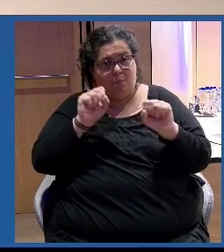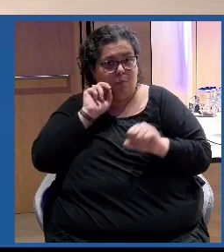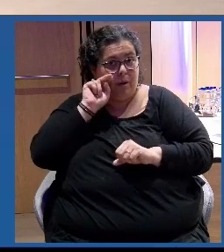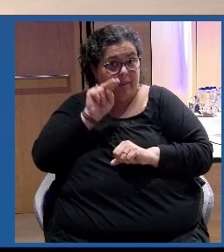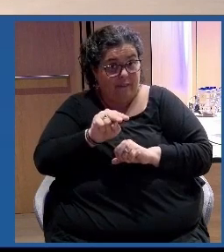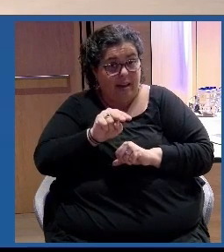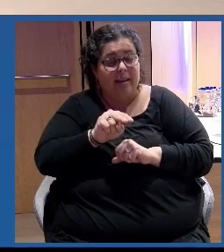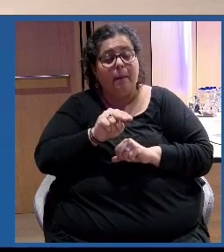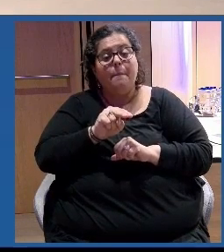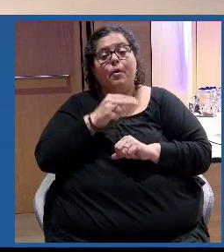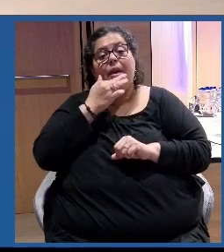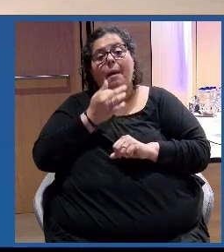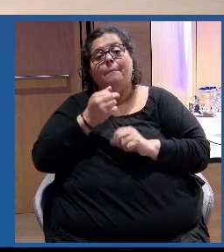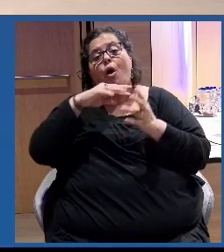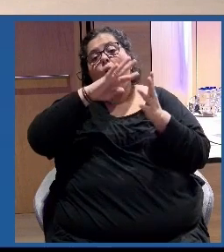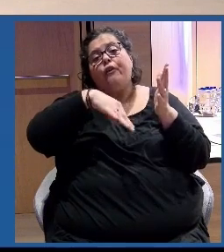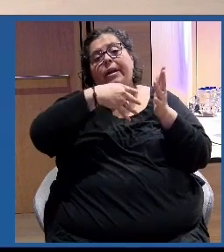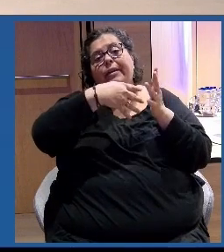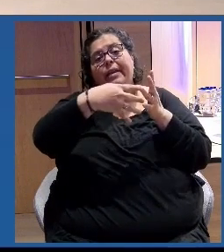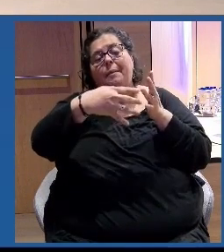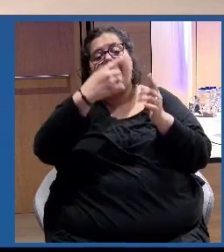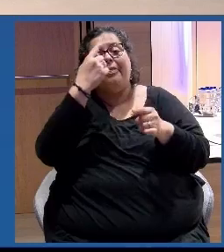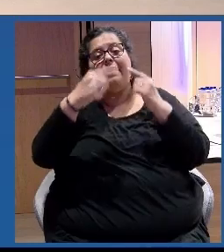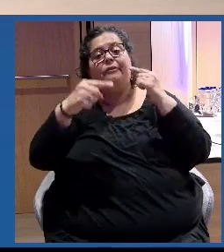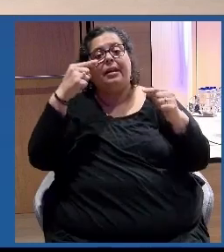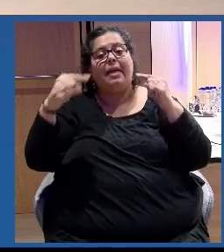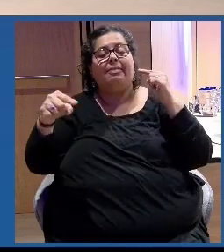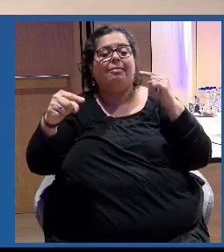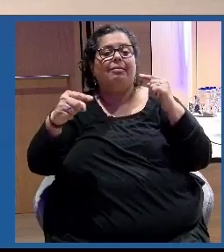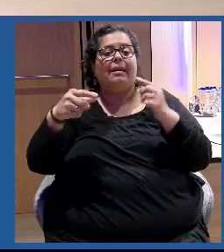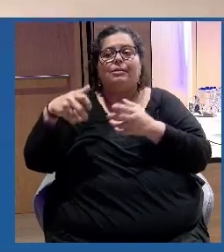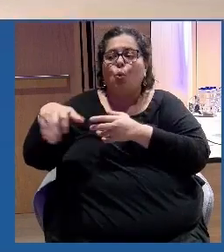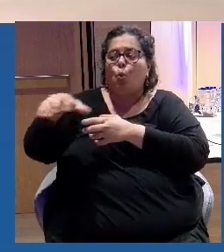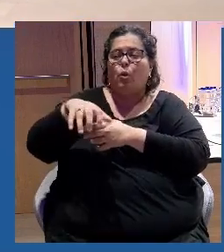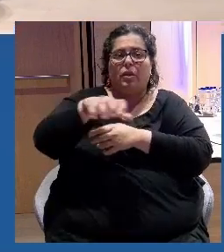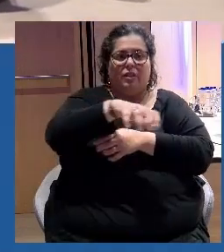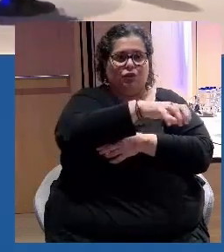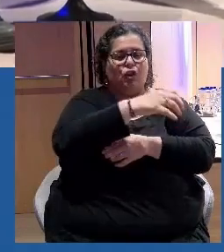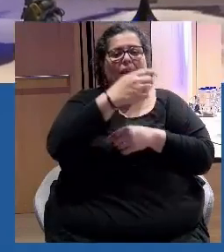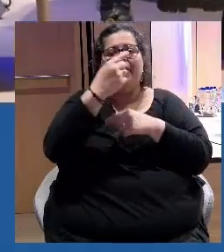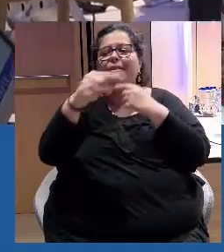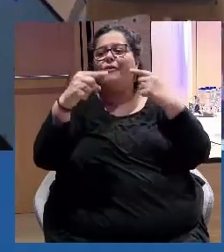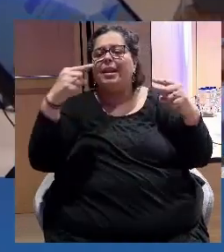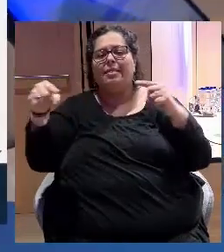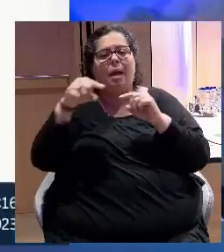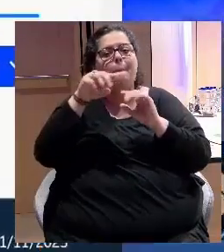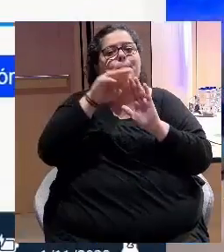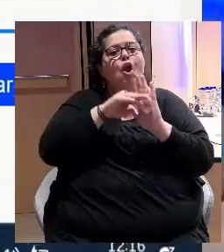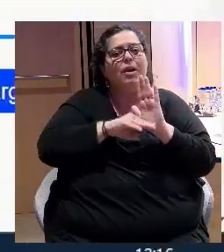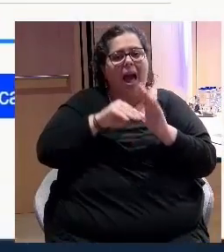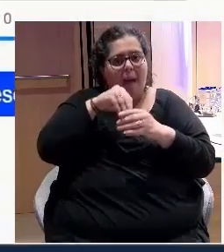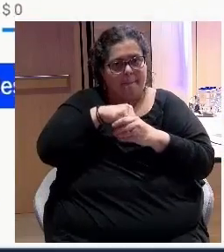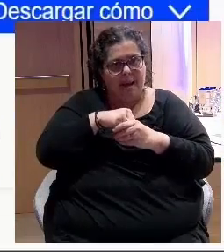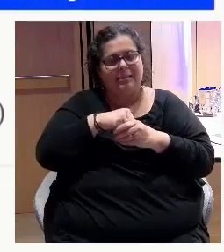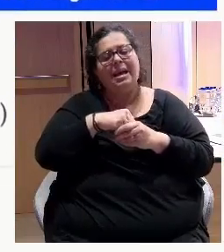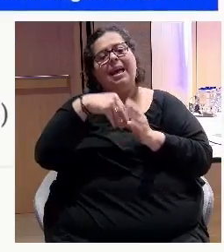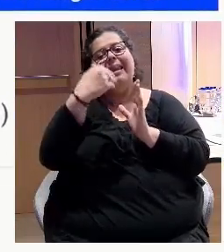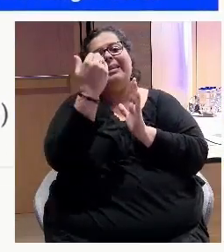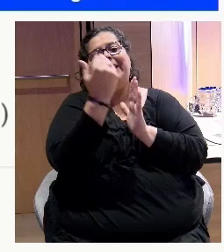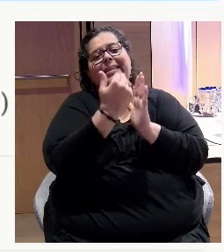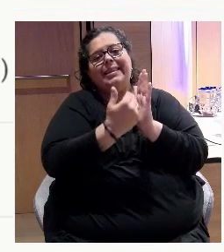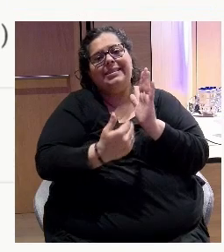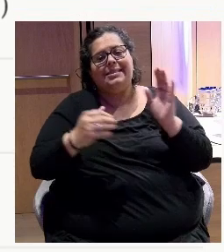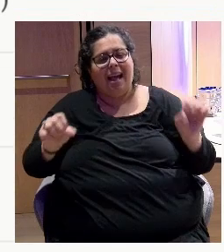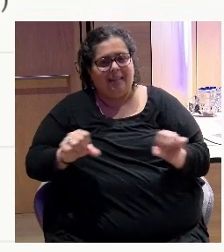por ejemplo, un organigrama de las diferentes jurisdicciones y sus programas, el listado de actividades